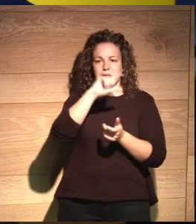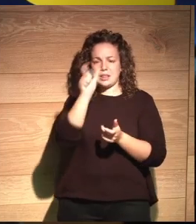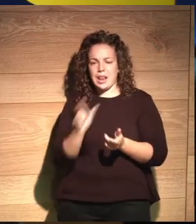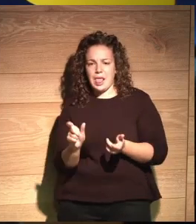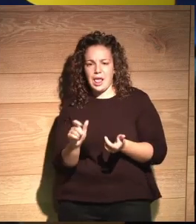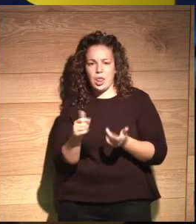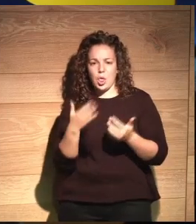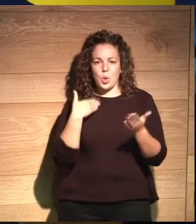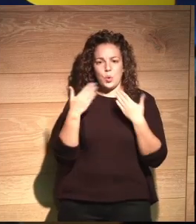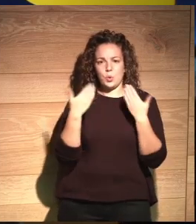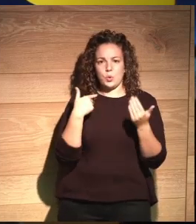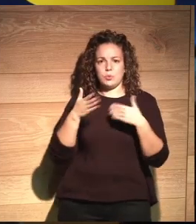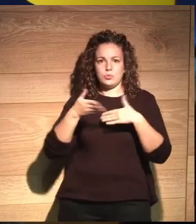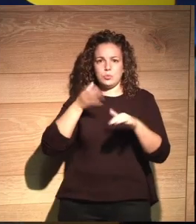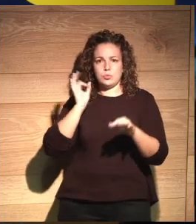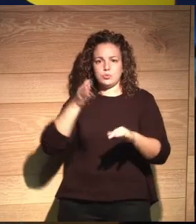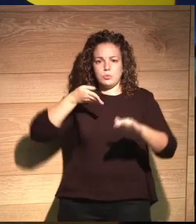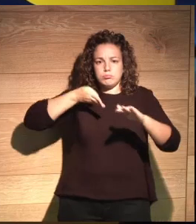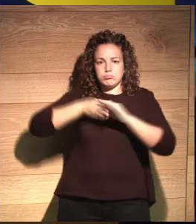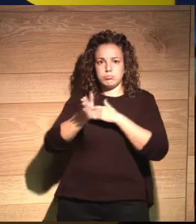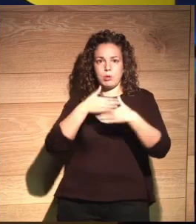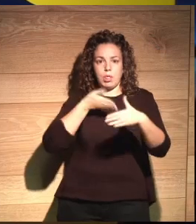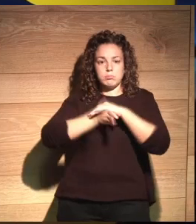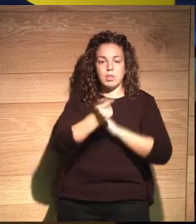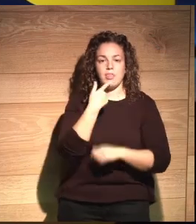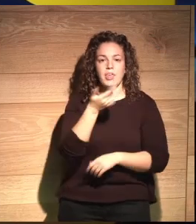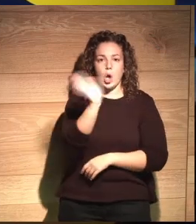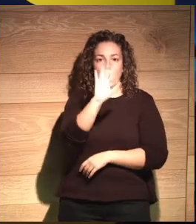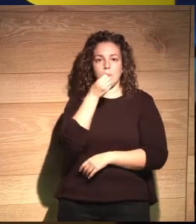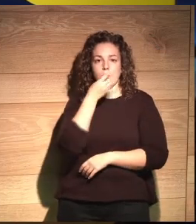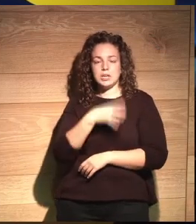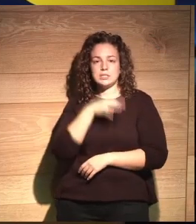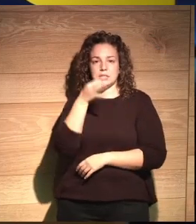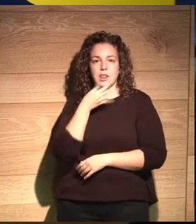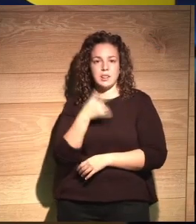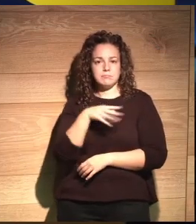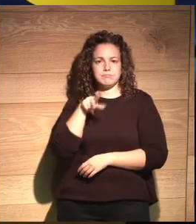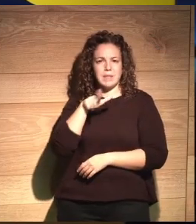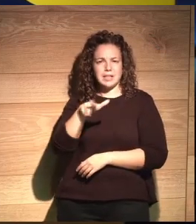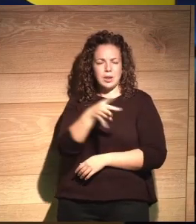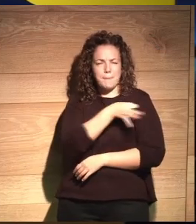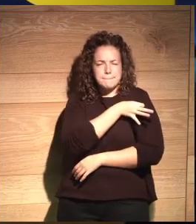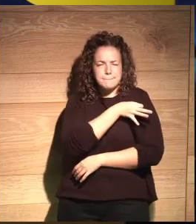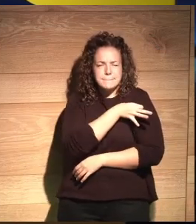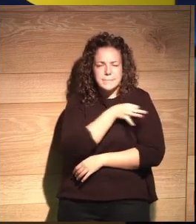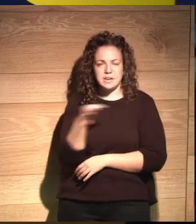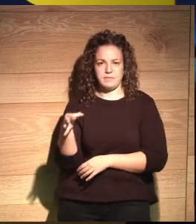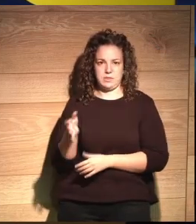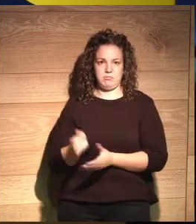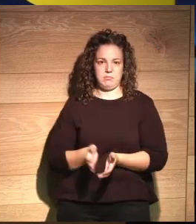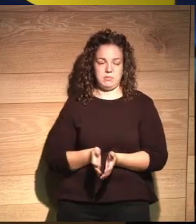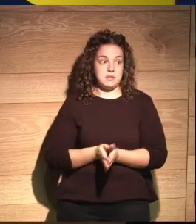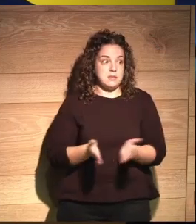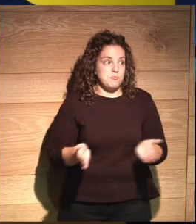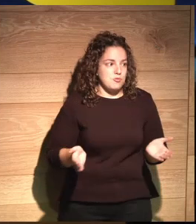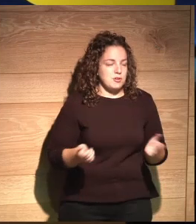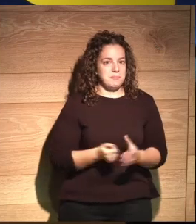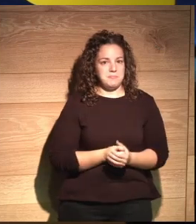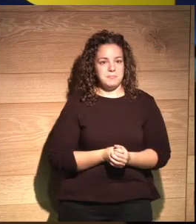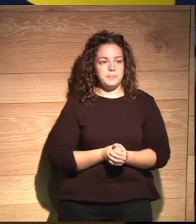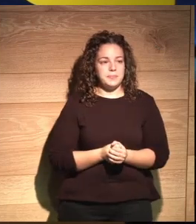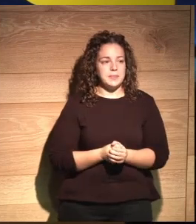y nada más llegar por la puerta dijo hola buenas tardes en un perfecto español o castellano y bueno es